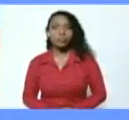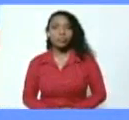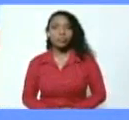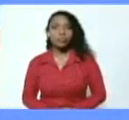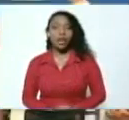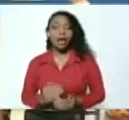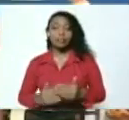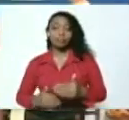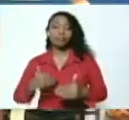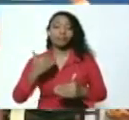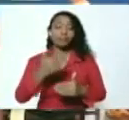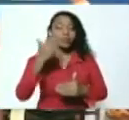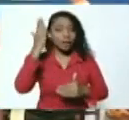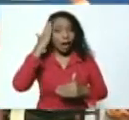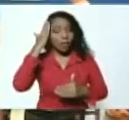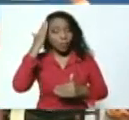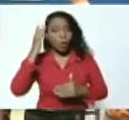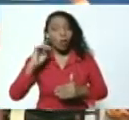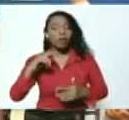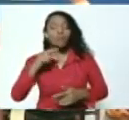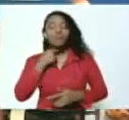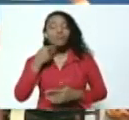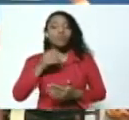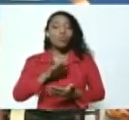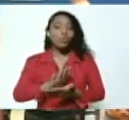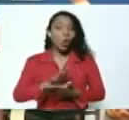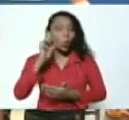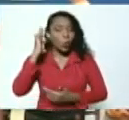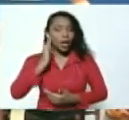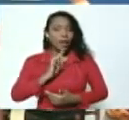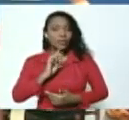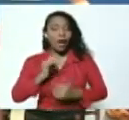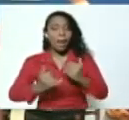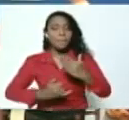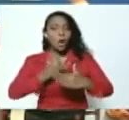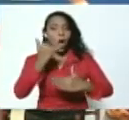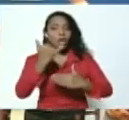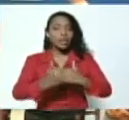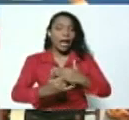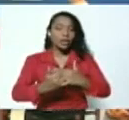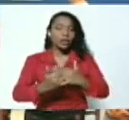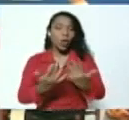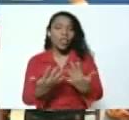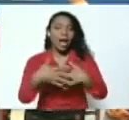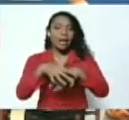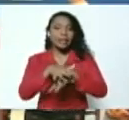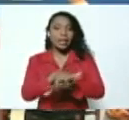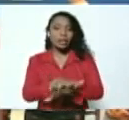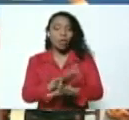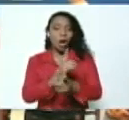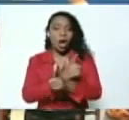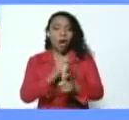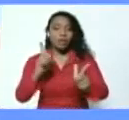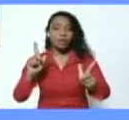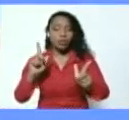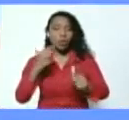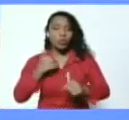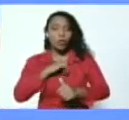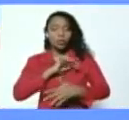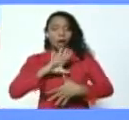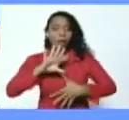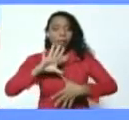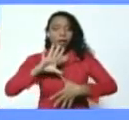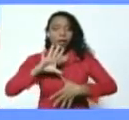Luego sabemos que después de la muerte de Bolívar, el proyecto de integración y liberación